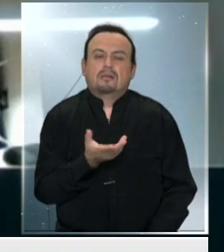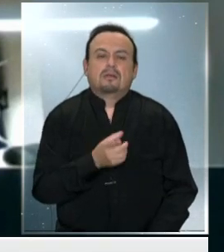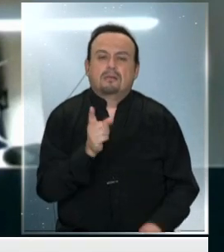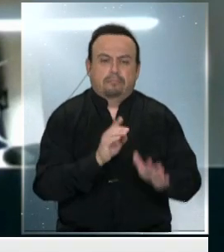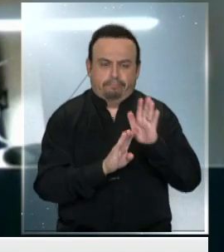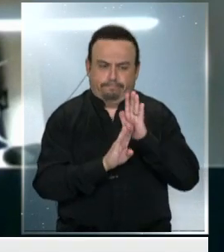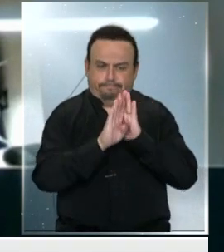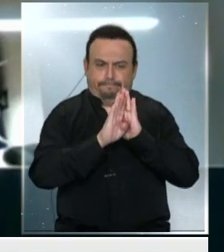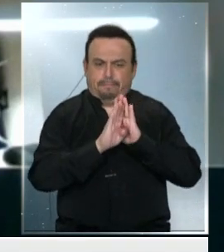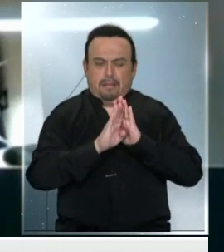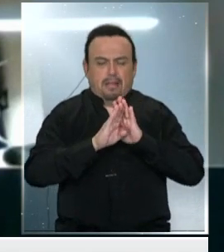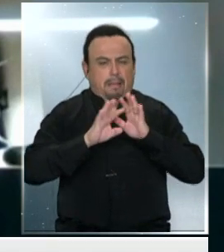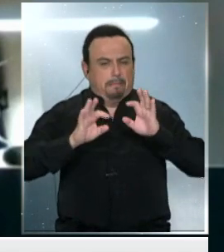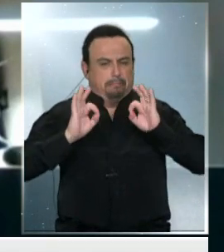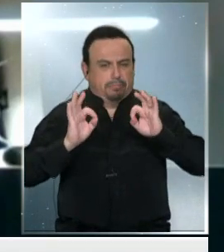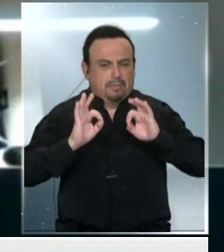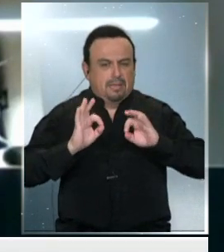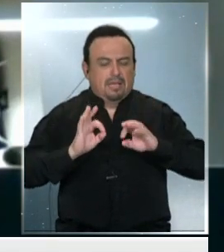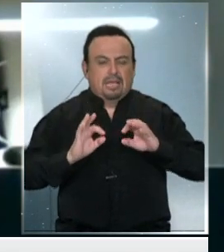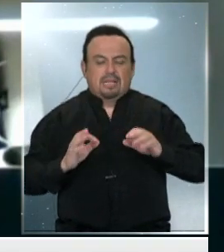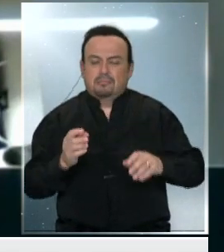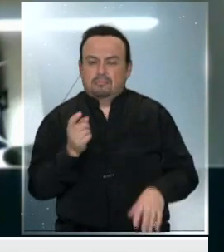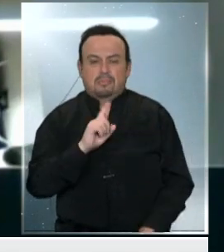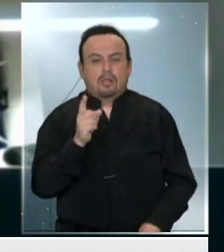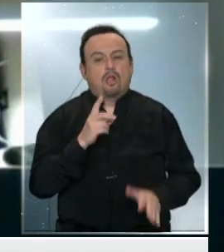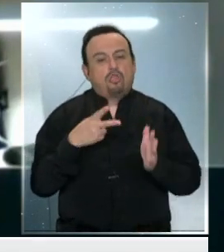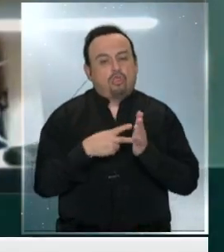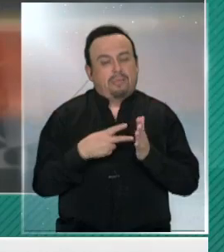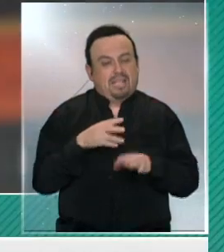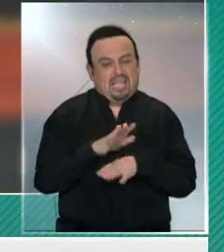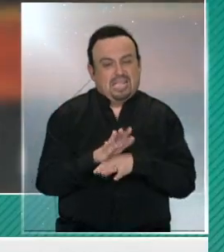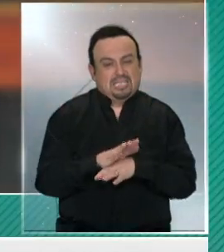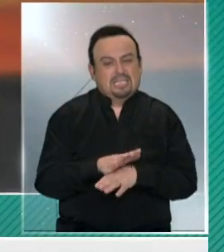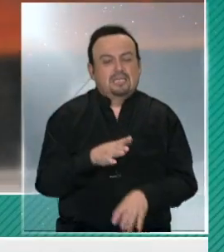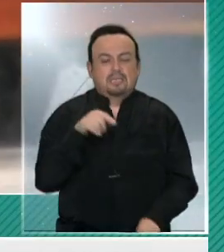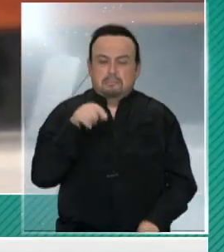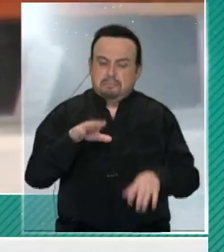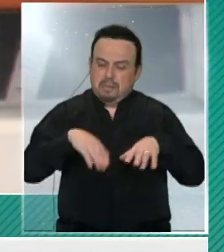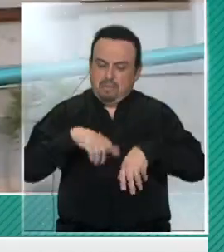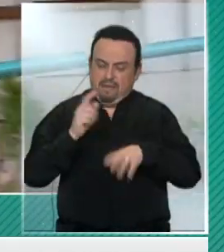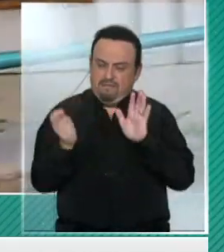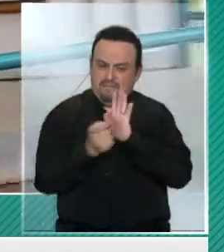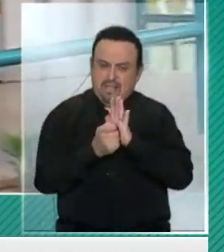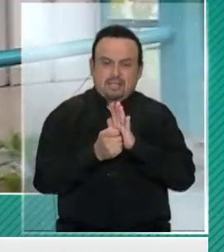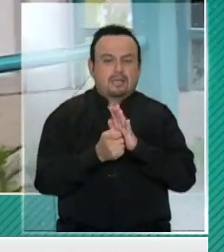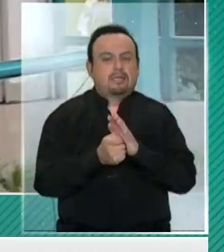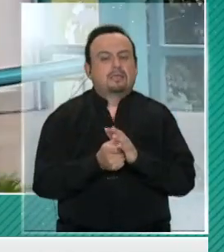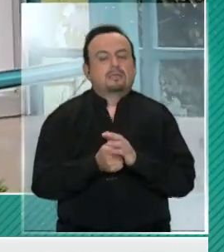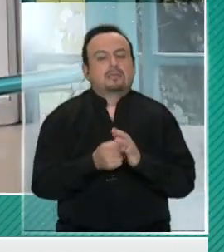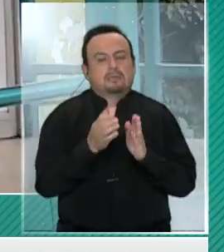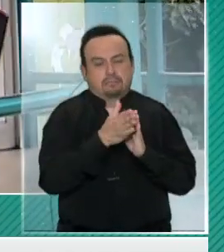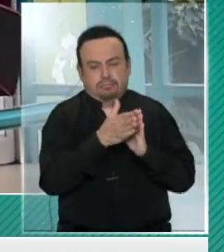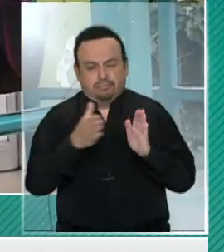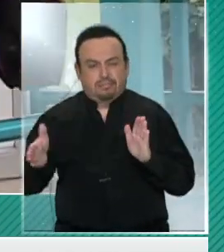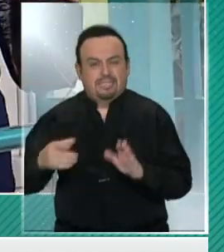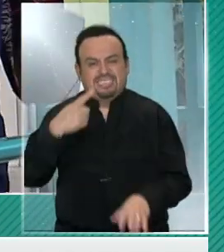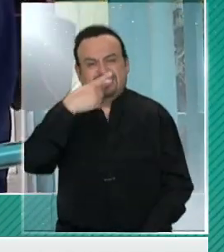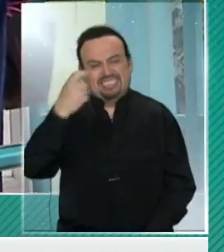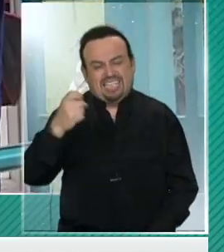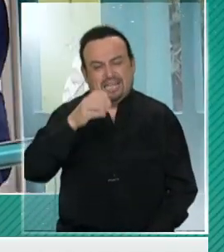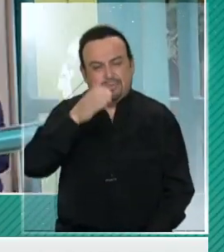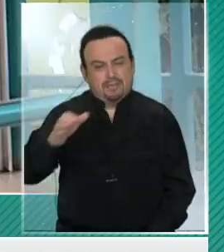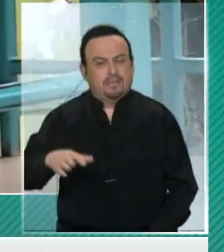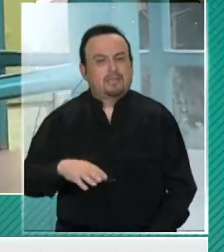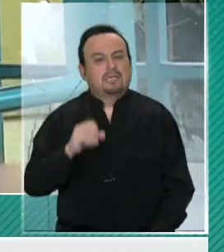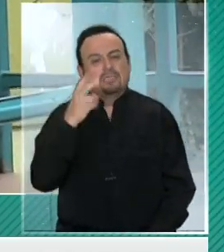pic especial en este año. O sea, yo estaba viendo que el 2015, claro, se detectaron en esta época, de la semana 1 a la 11, 100 casos, el